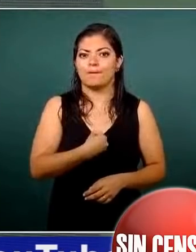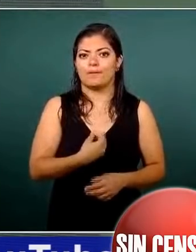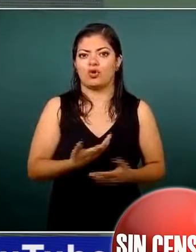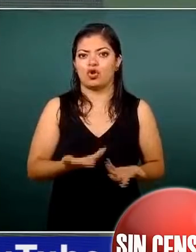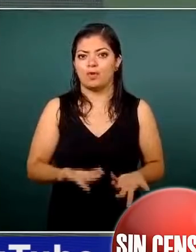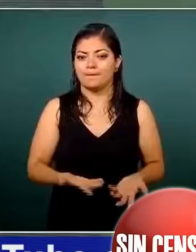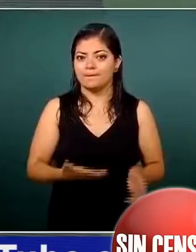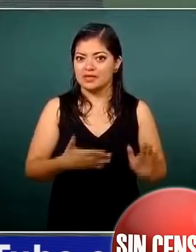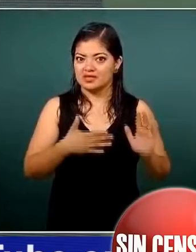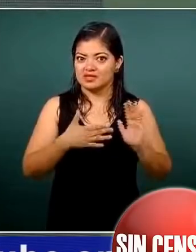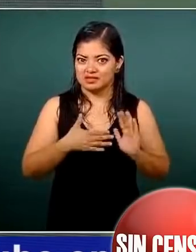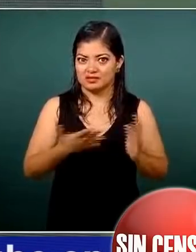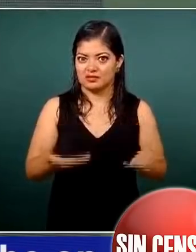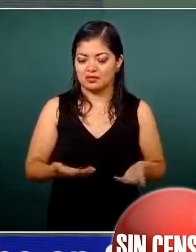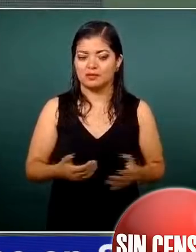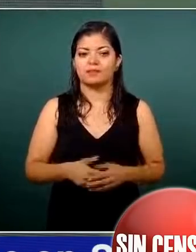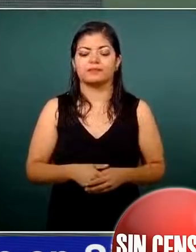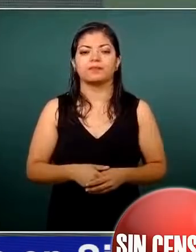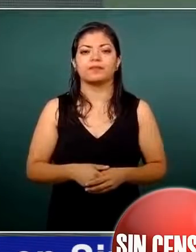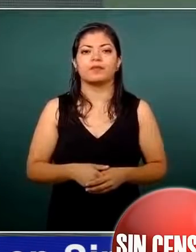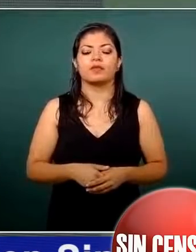Les voy a